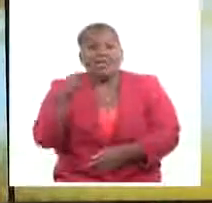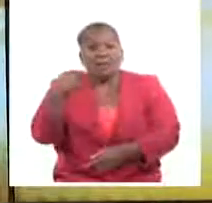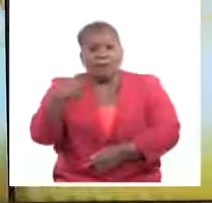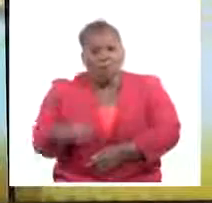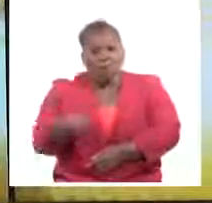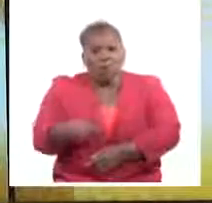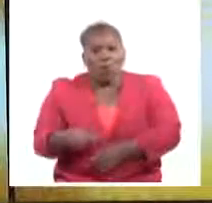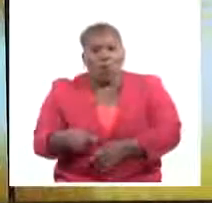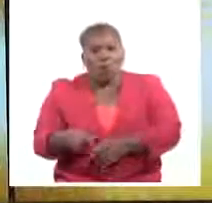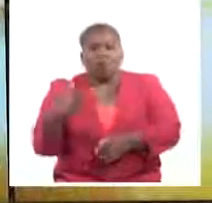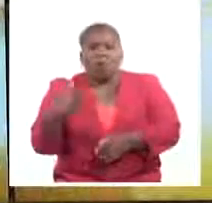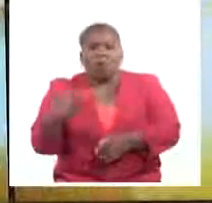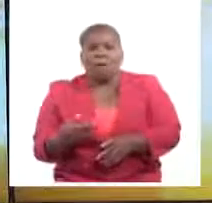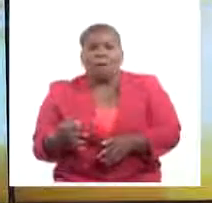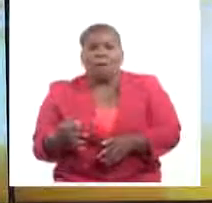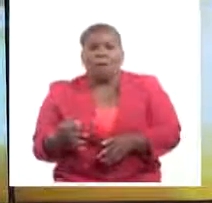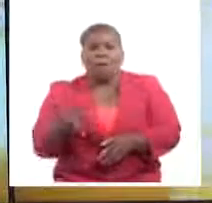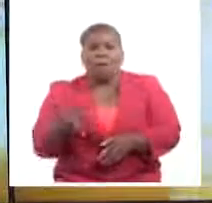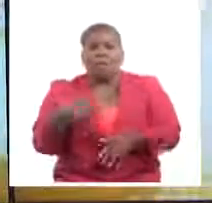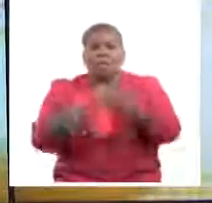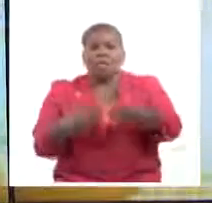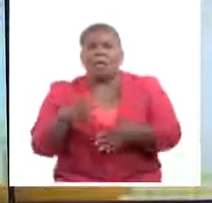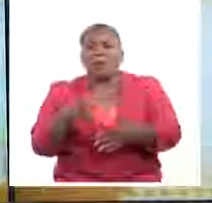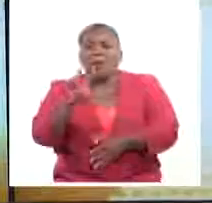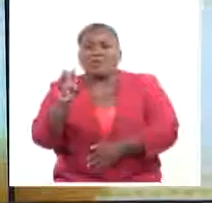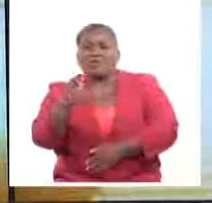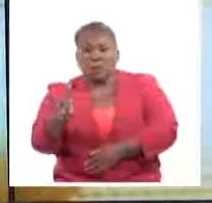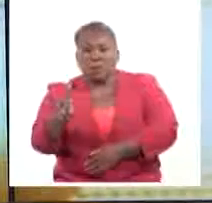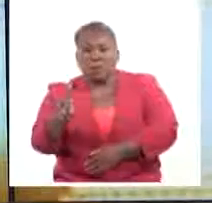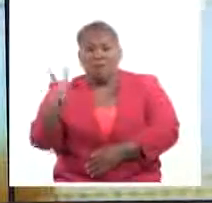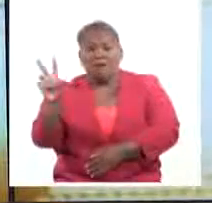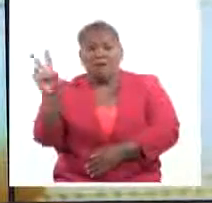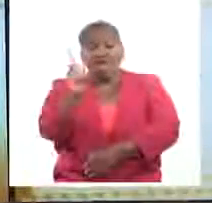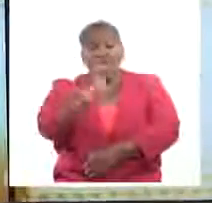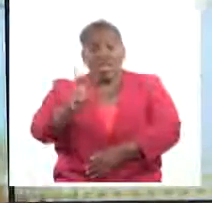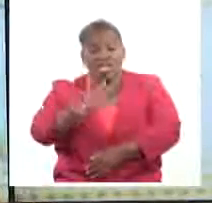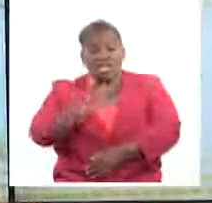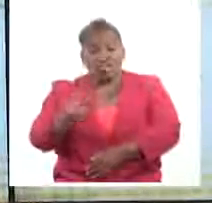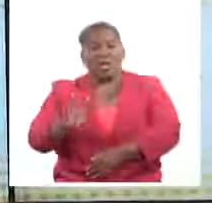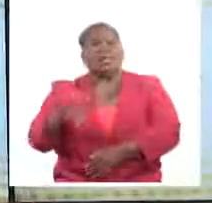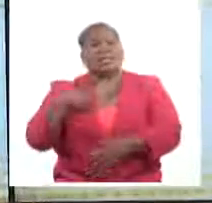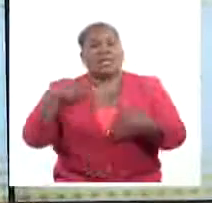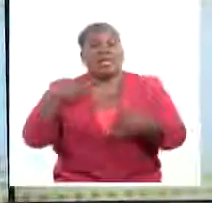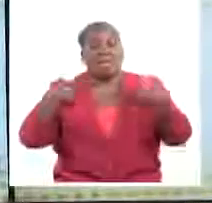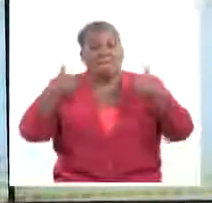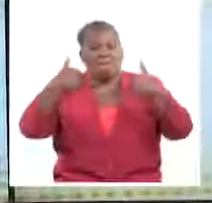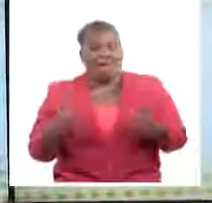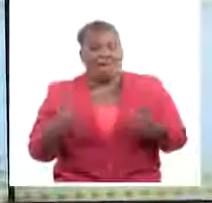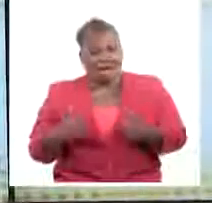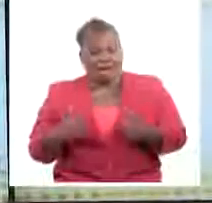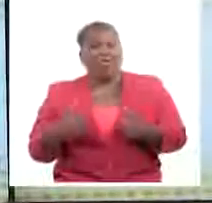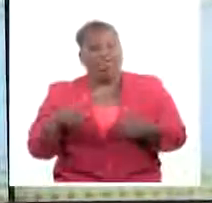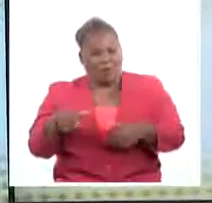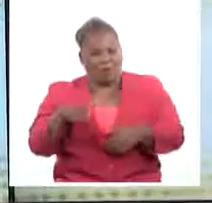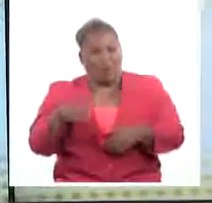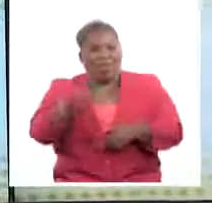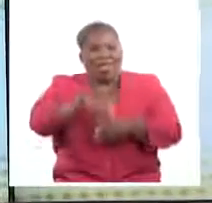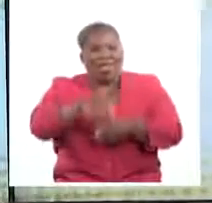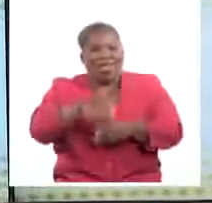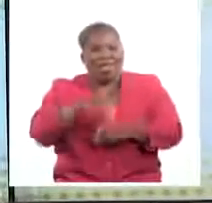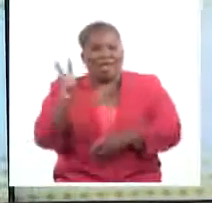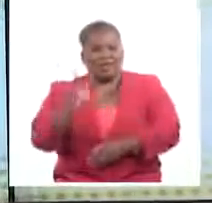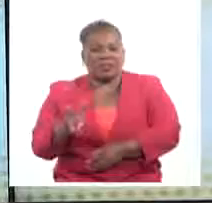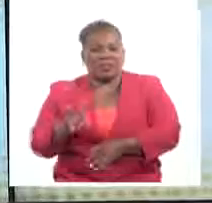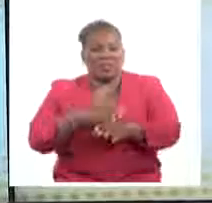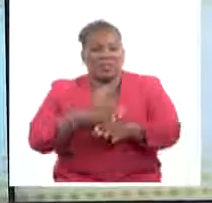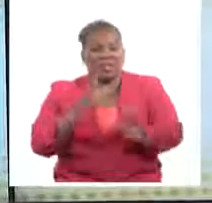su responsabilidad en las masacres de 2019. Y Venezuela vuelve a tener embajador español en Caracas después del periodo de no